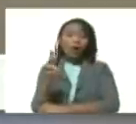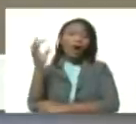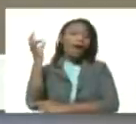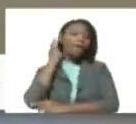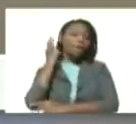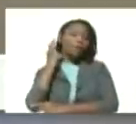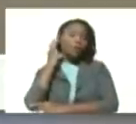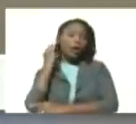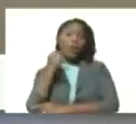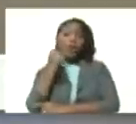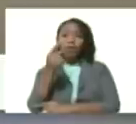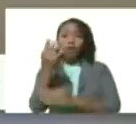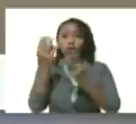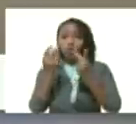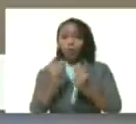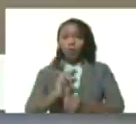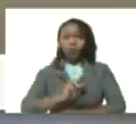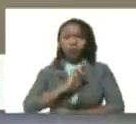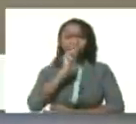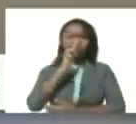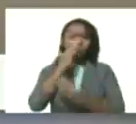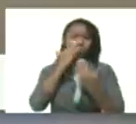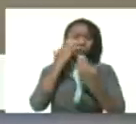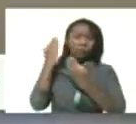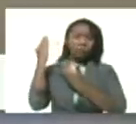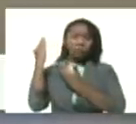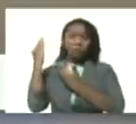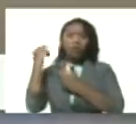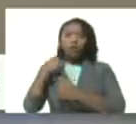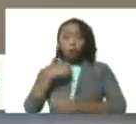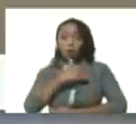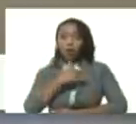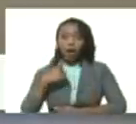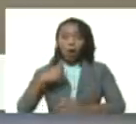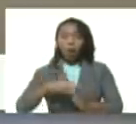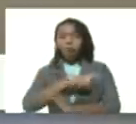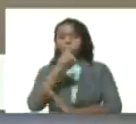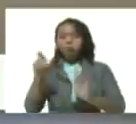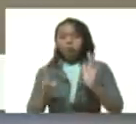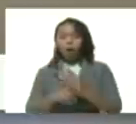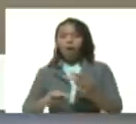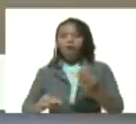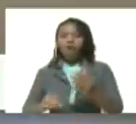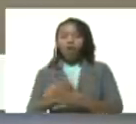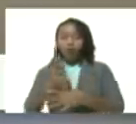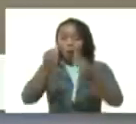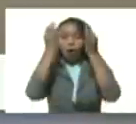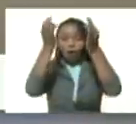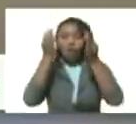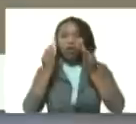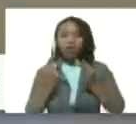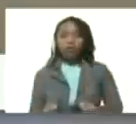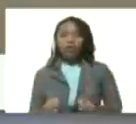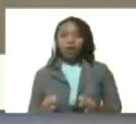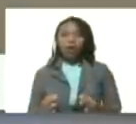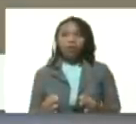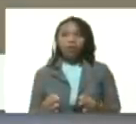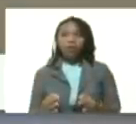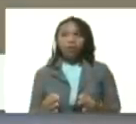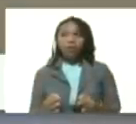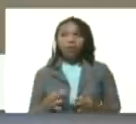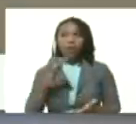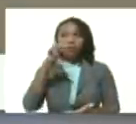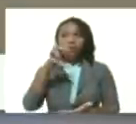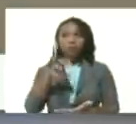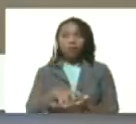números terribles. Yo quiero hoy completarlos con fuentes oficiales del